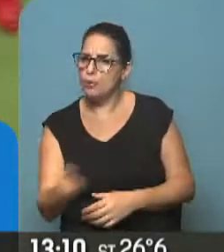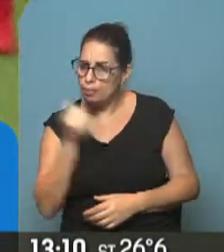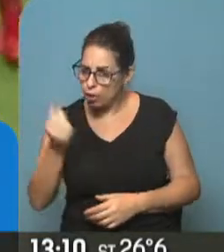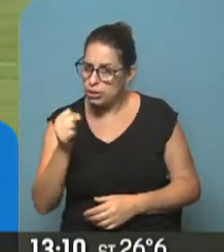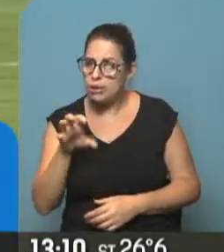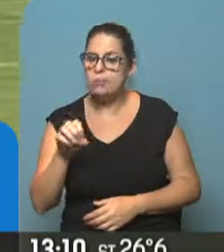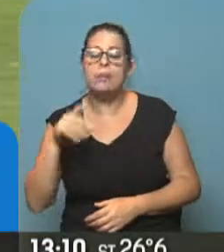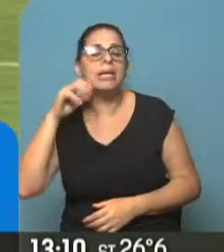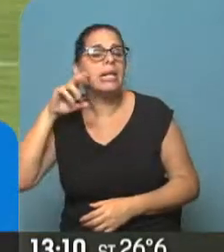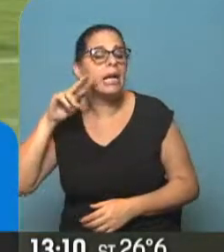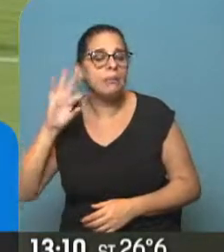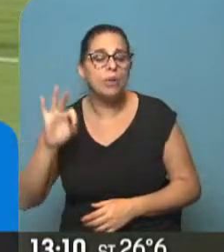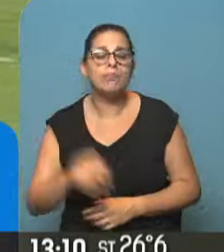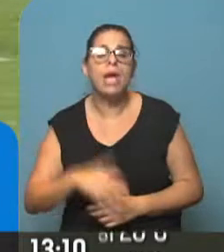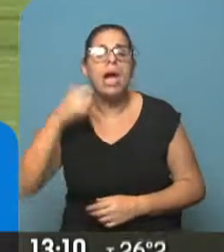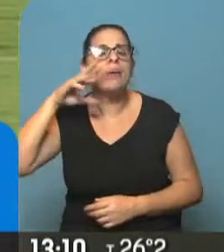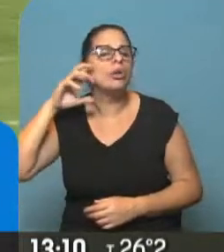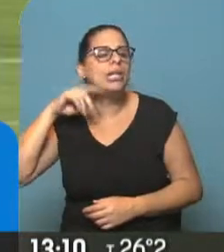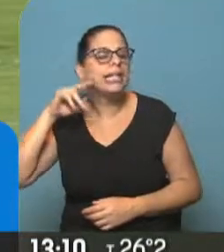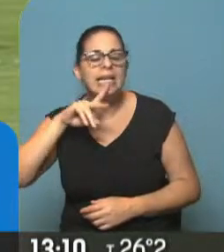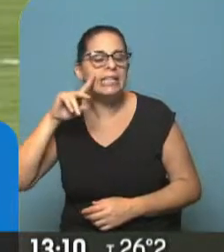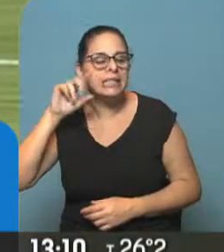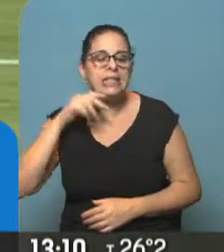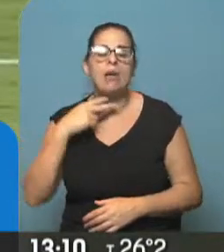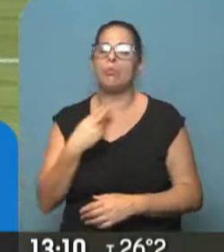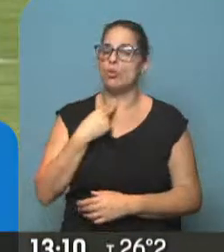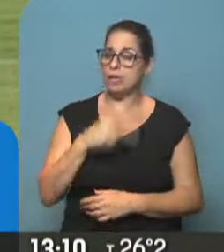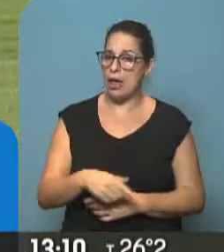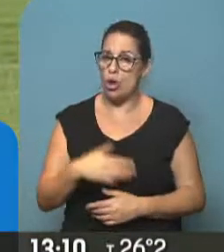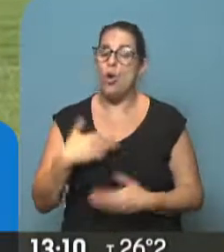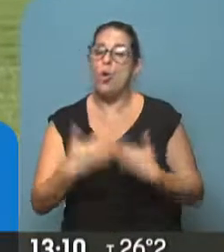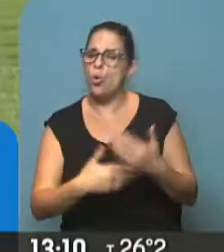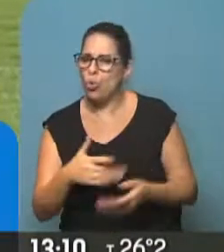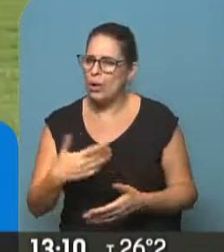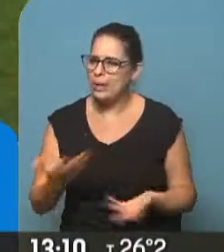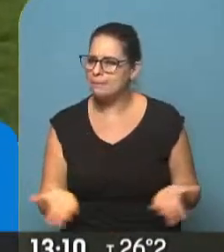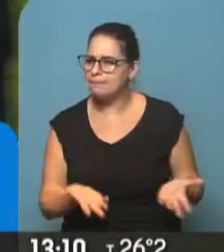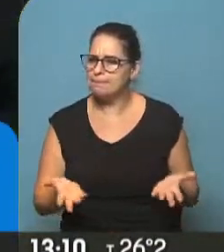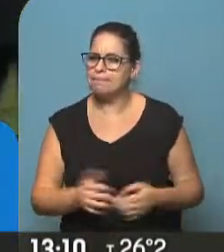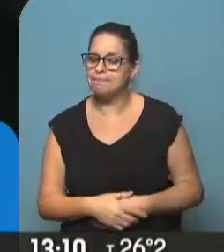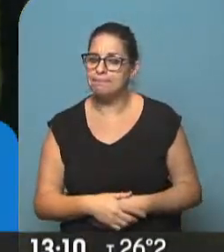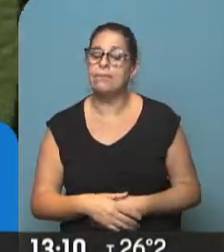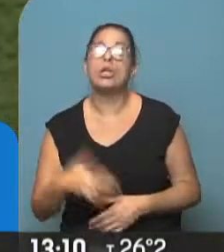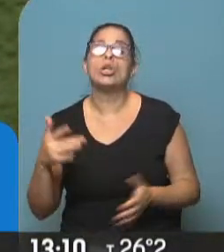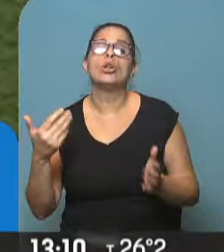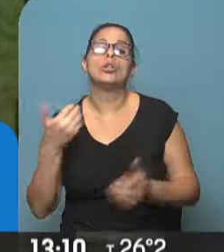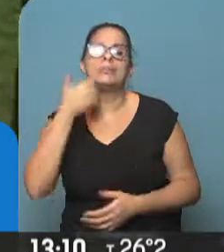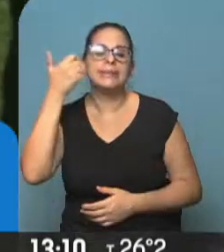Gremio. Amorebieta fue el expulsado. Esta jugada que roza en el pecho